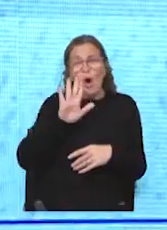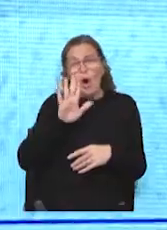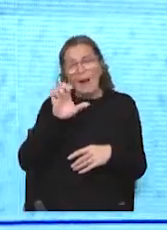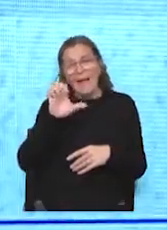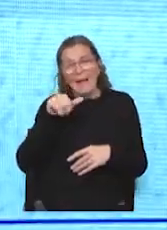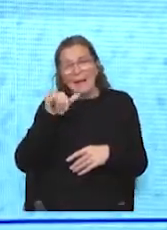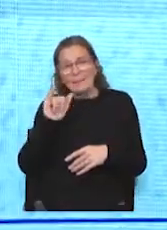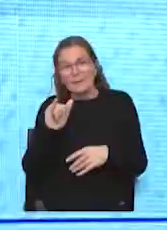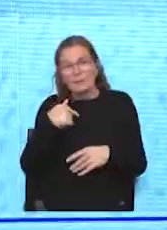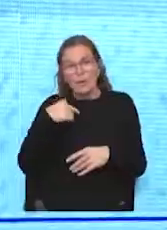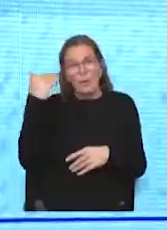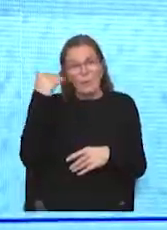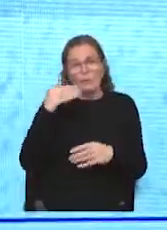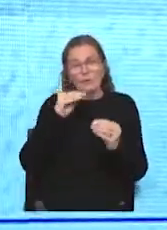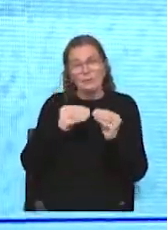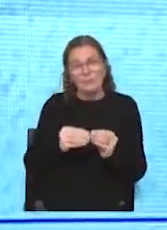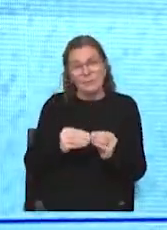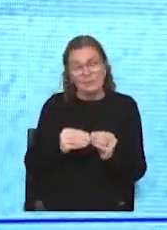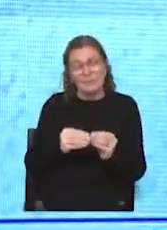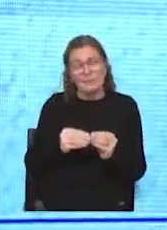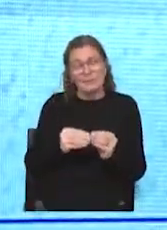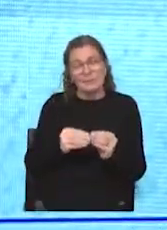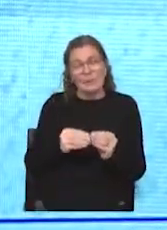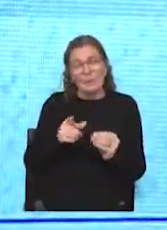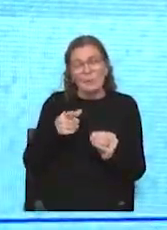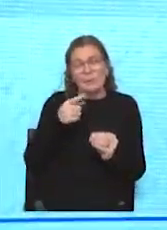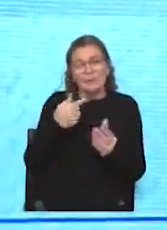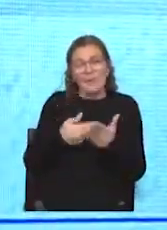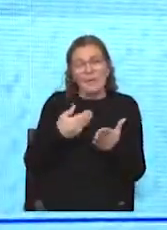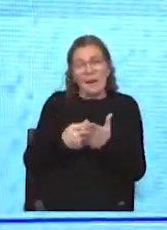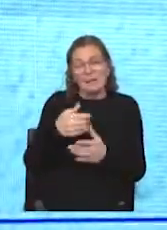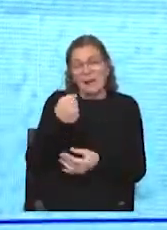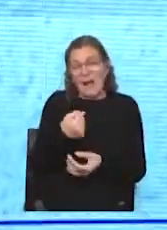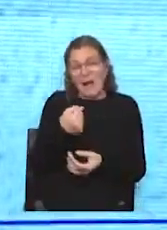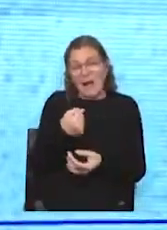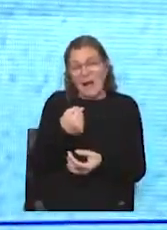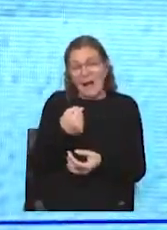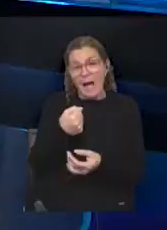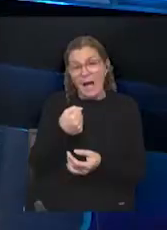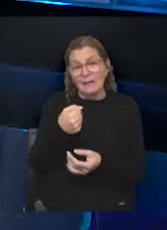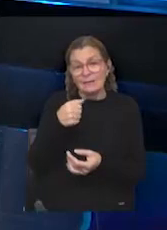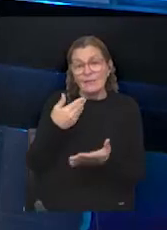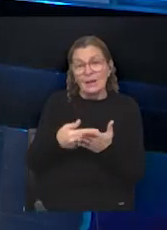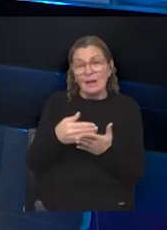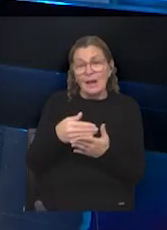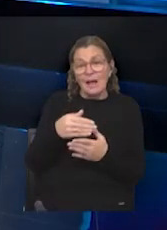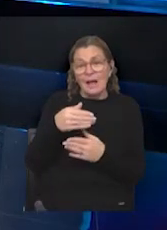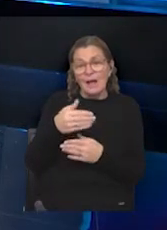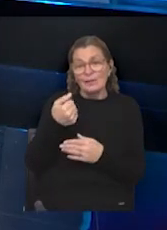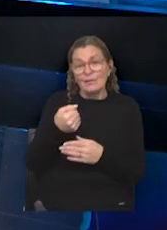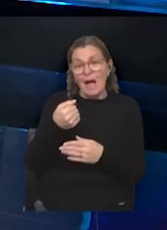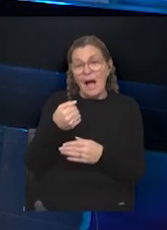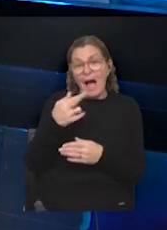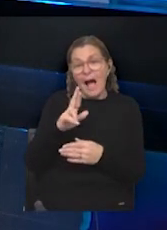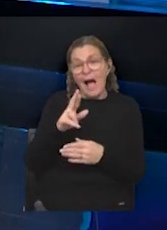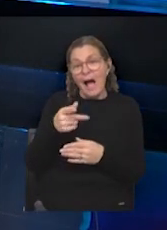Emi soy profe de soy profe de matemática vos sabes que te falta una a en el logo de no te va a gustar porque dice no te va a